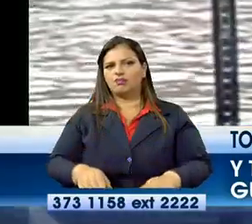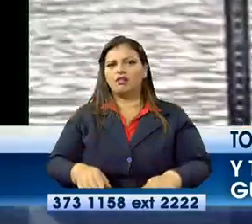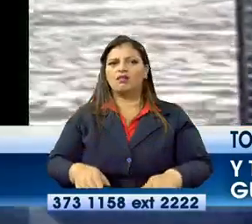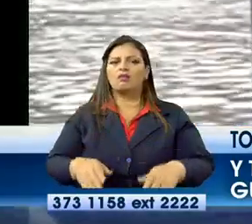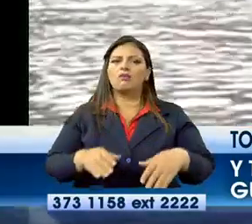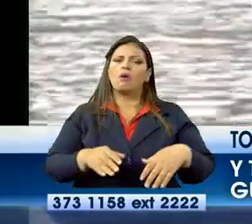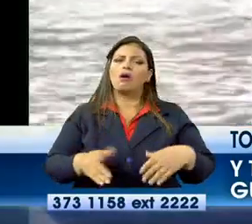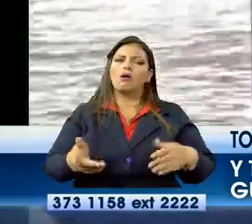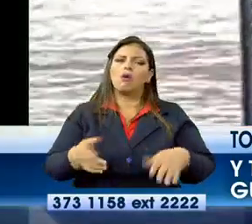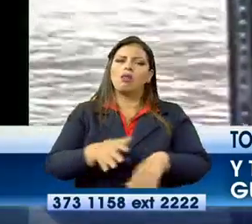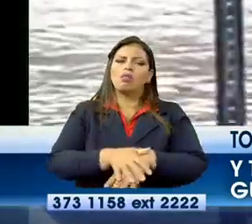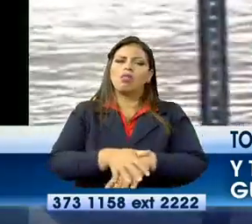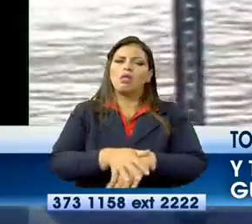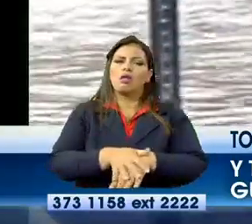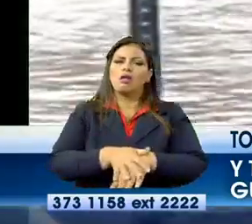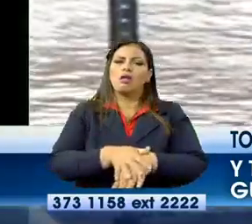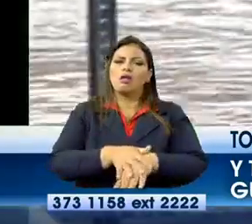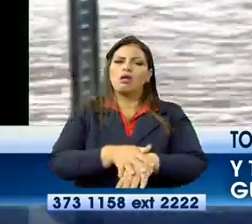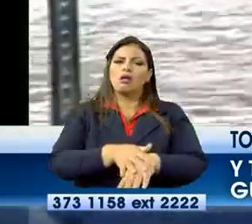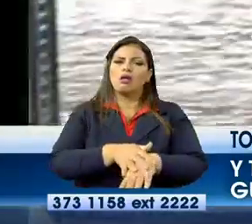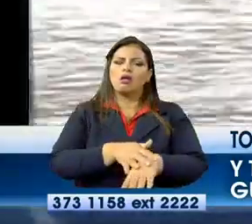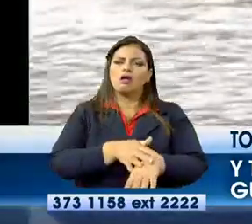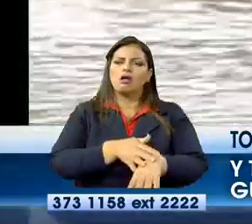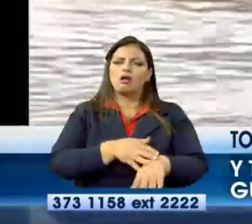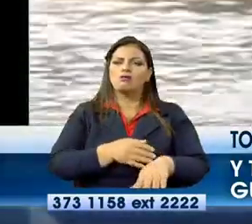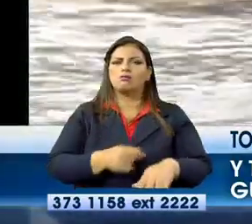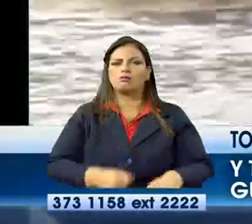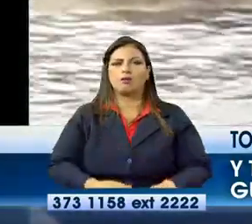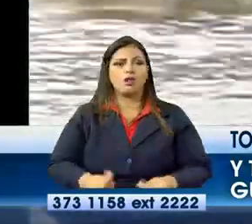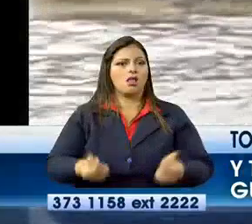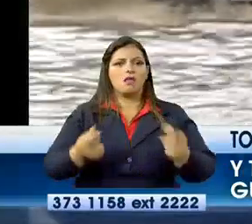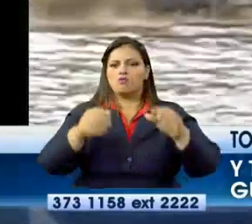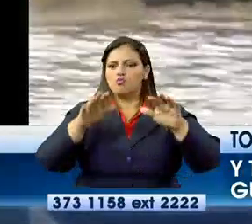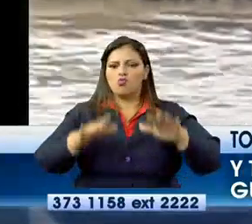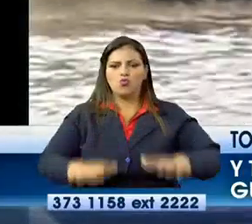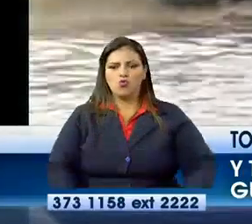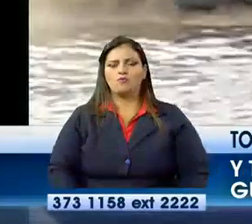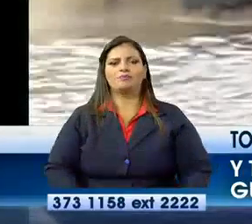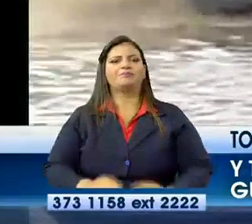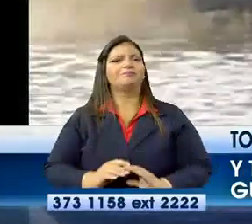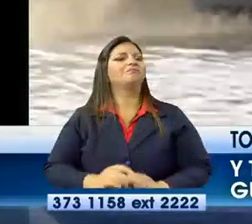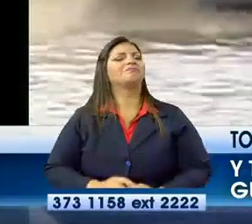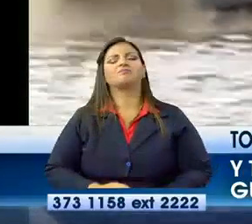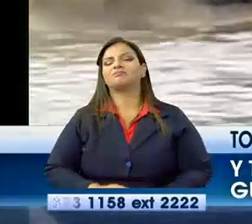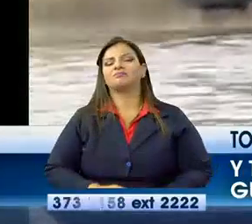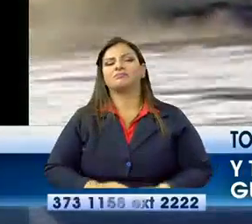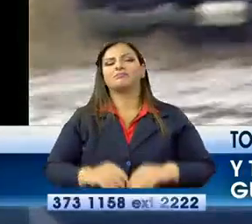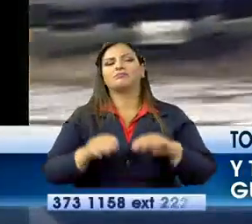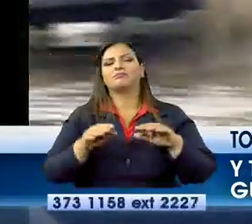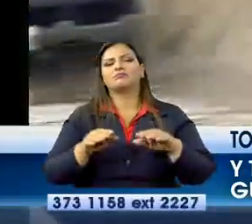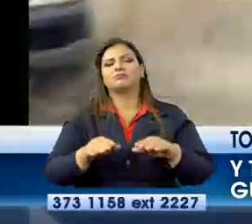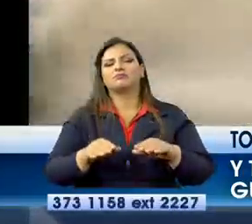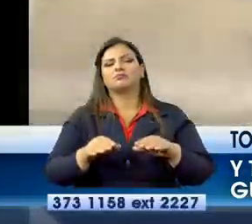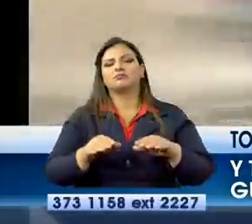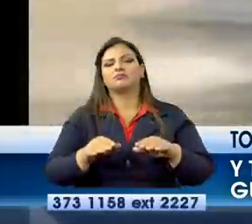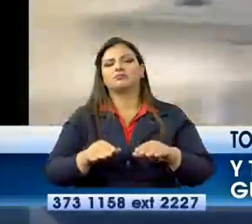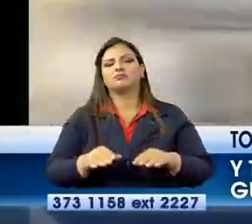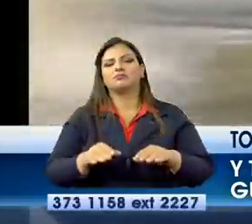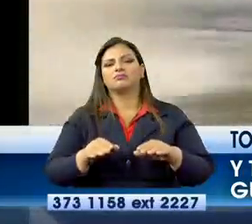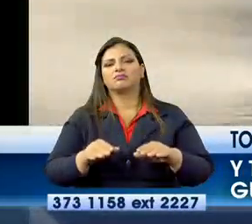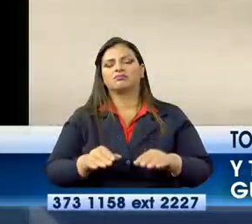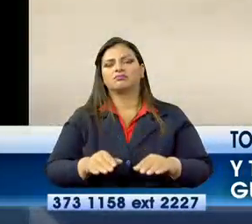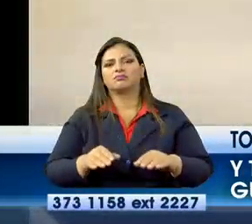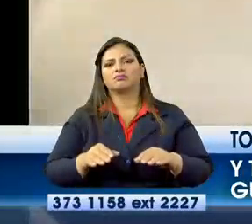igual. Lo que pasa es que ahí hay un problema grave con este asunto de que bajan las aguas desde el cerro, ¿verdad? Y